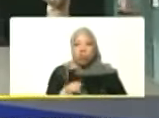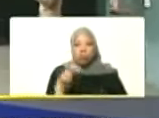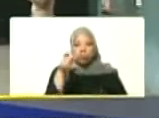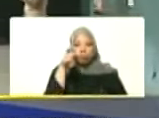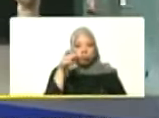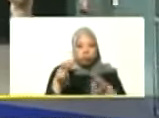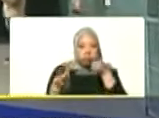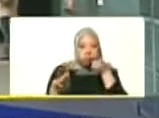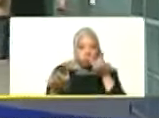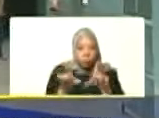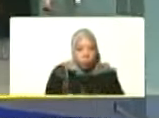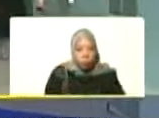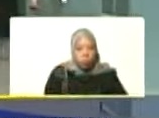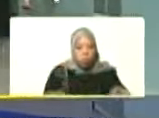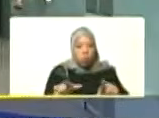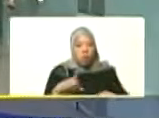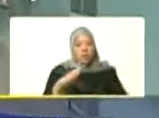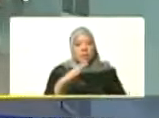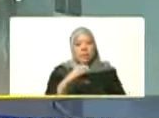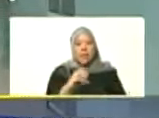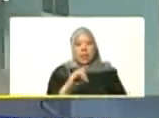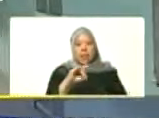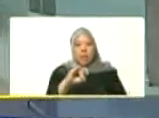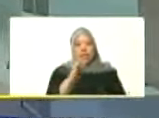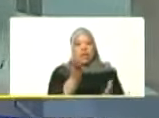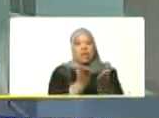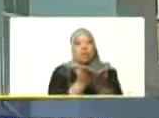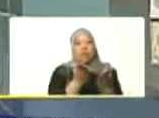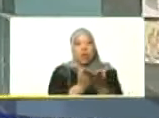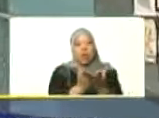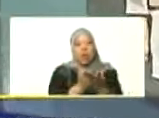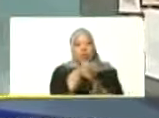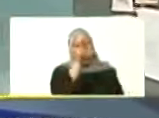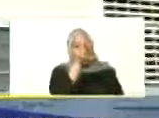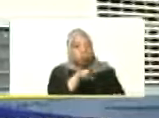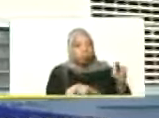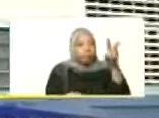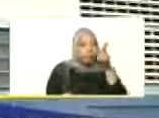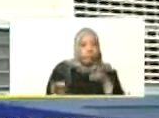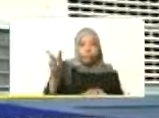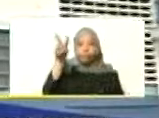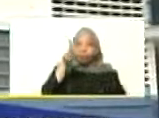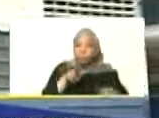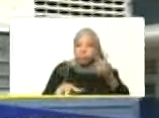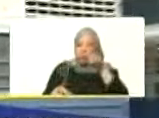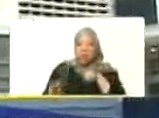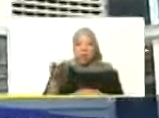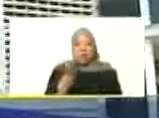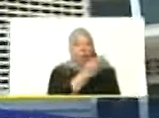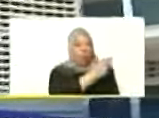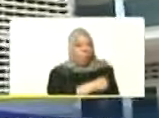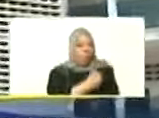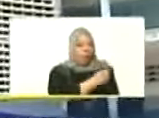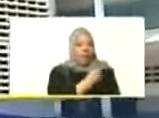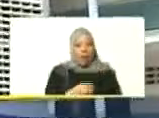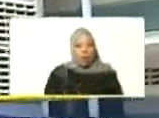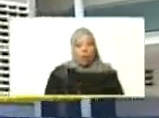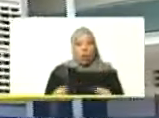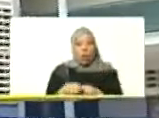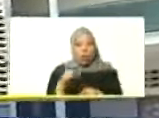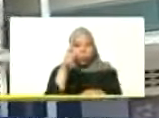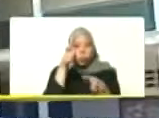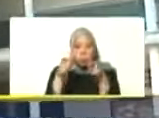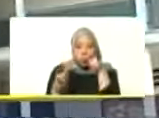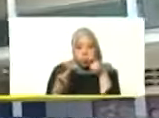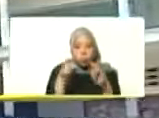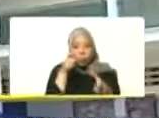cada SRI, en cada escuela, que uno pasea y ve y supervisa pues la conformación de estas